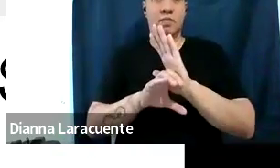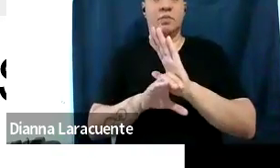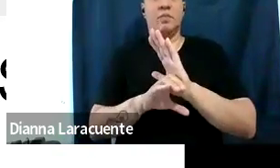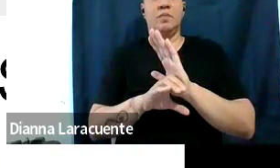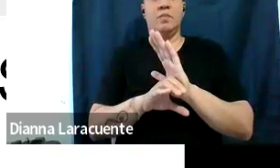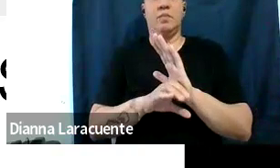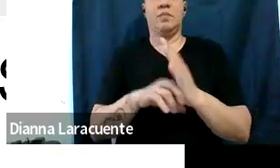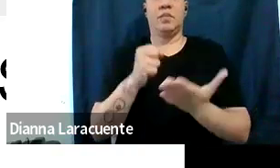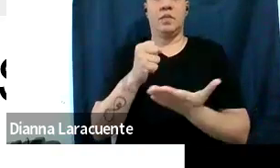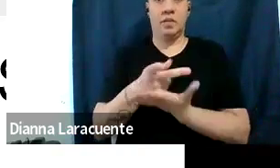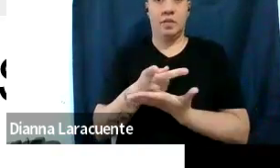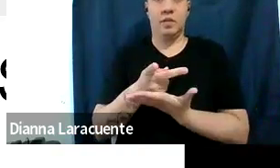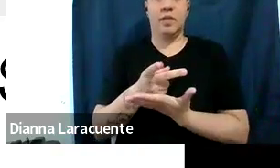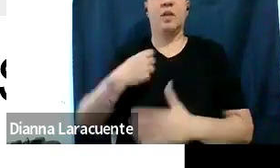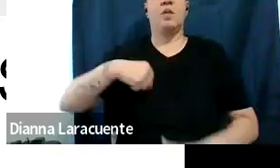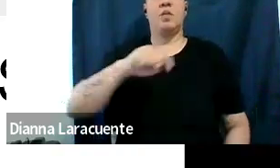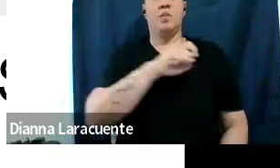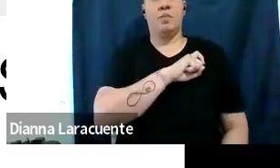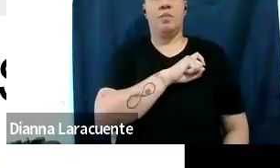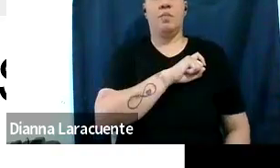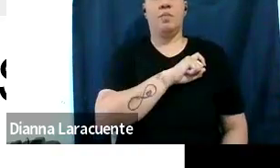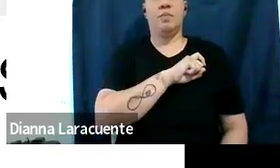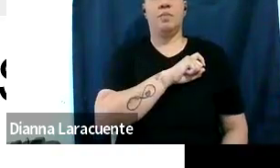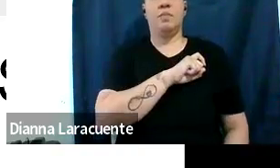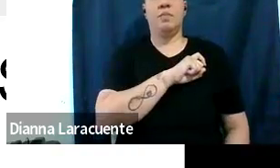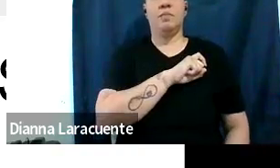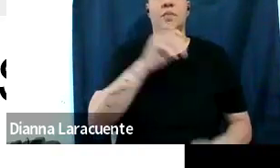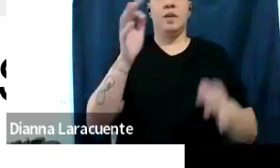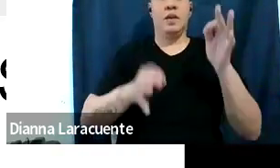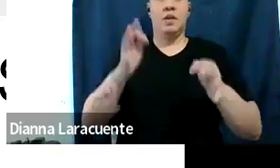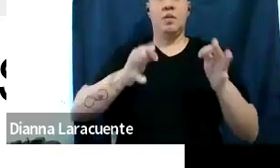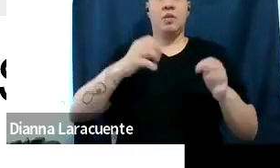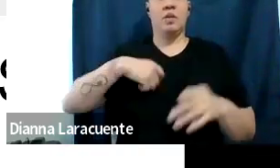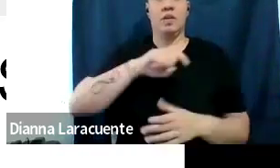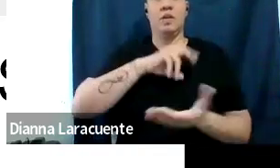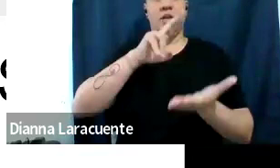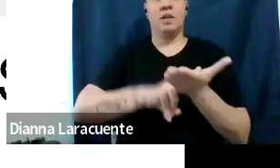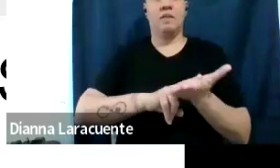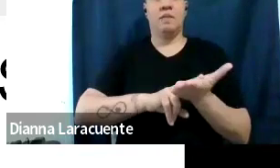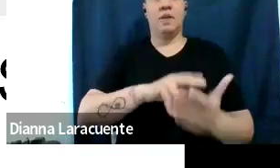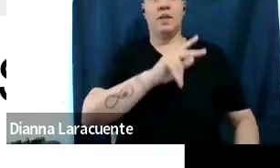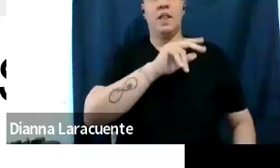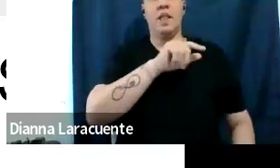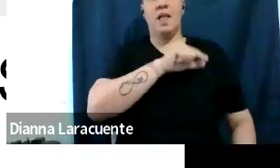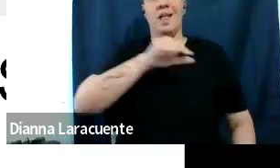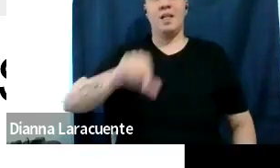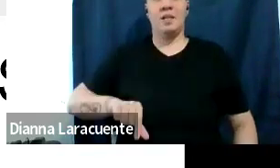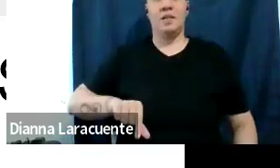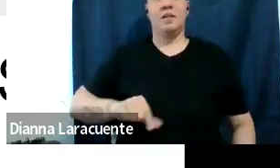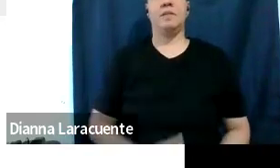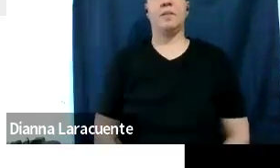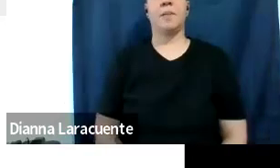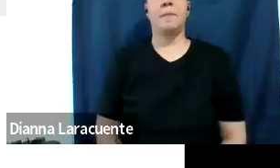la aprueba los españoles en las cortes españolas y la firme la reina. Sigue.